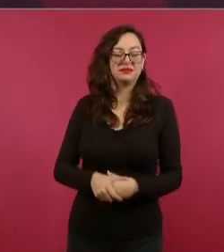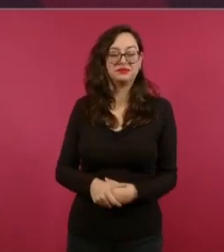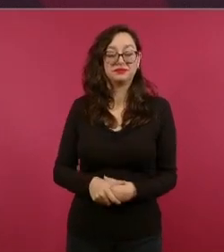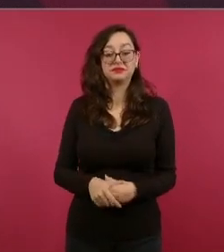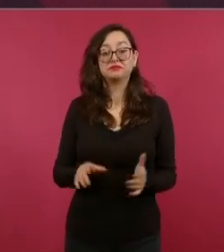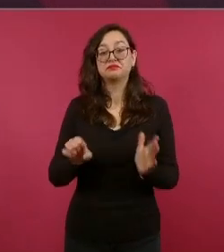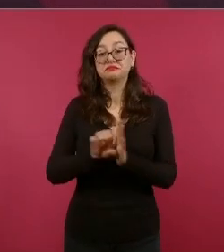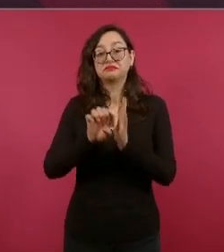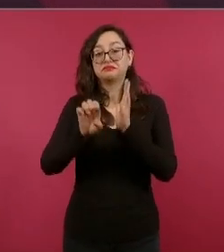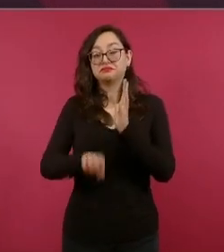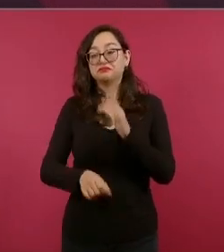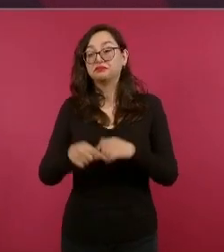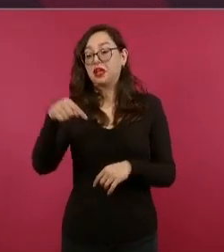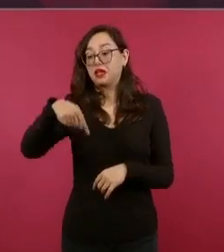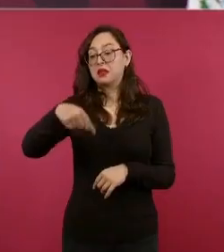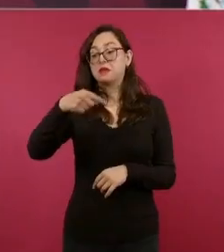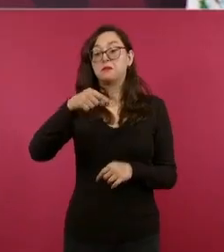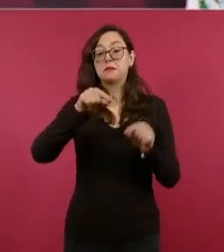es la diabetes.